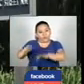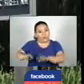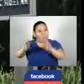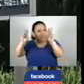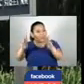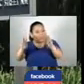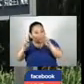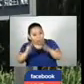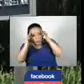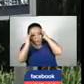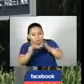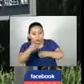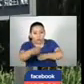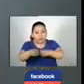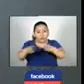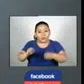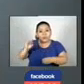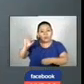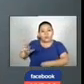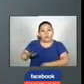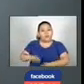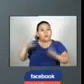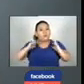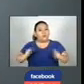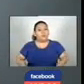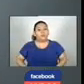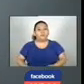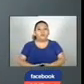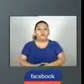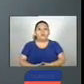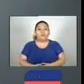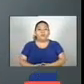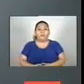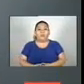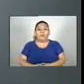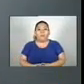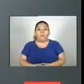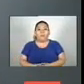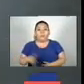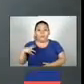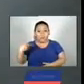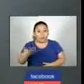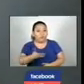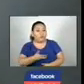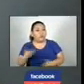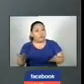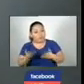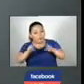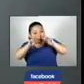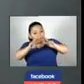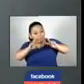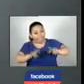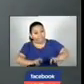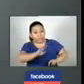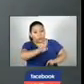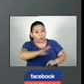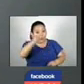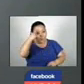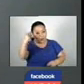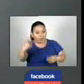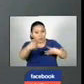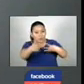asuntos hemisféricos del Departamento de Estado, Emily Mendrala. Y que también vamos a estudiar la política